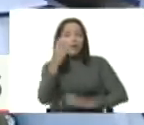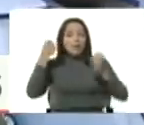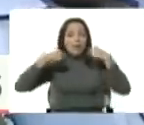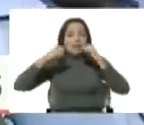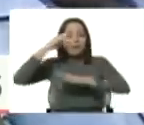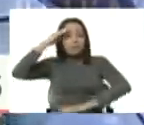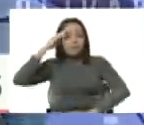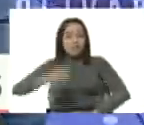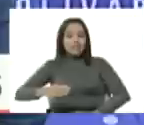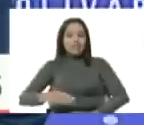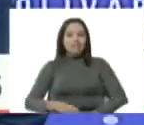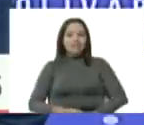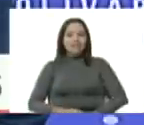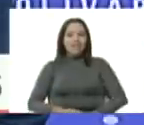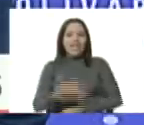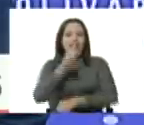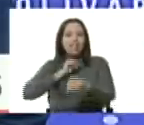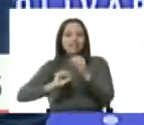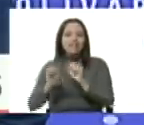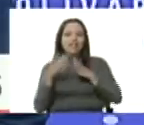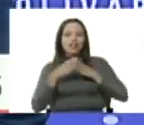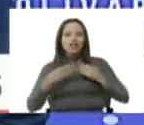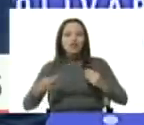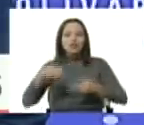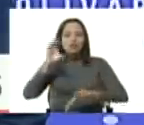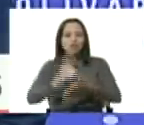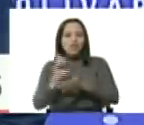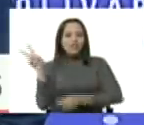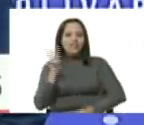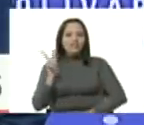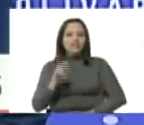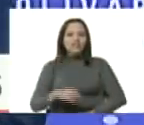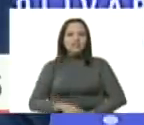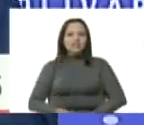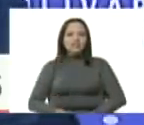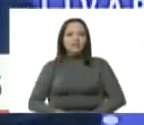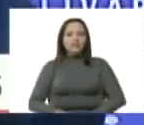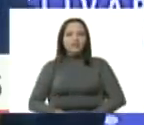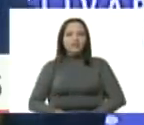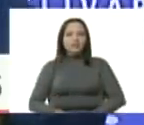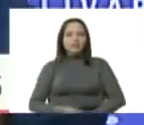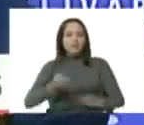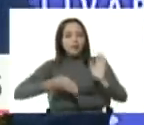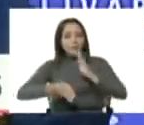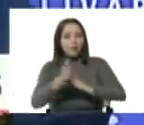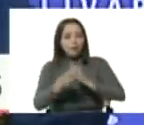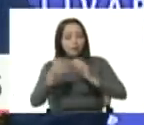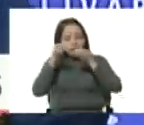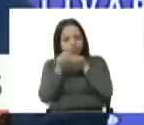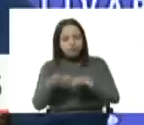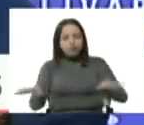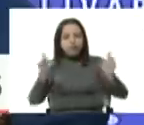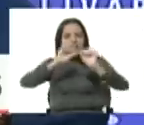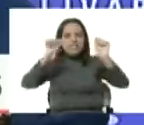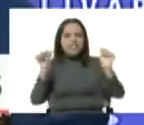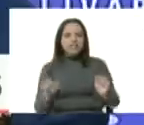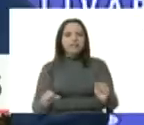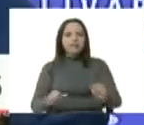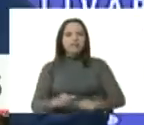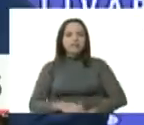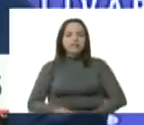militares en defensa de todas las ciudades del país. Vamos a desplegar los sistemas